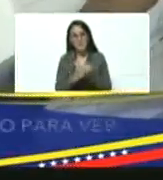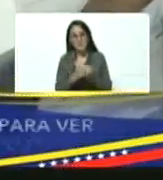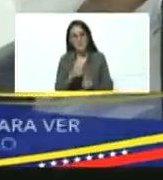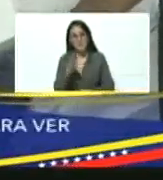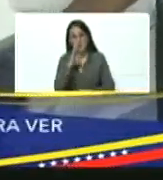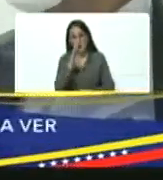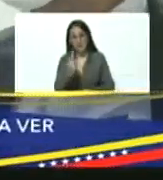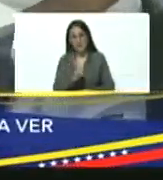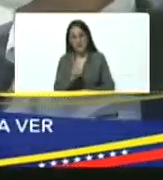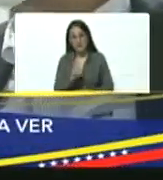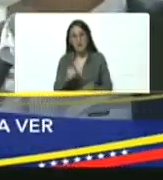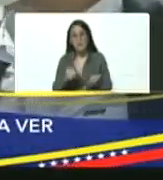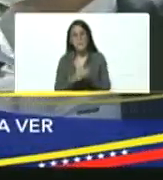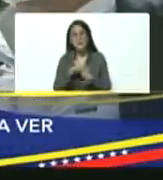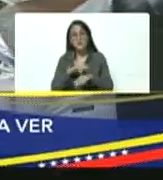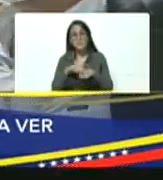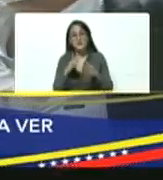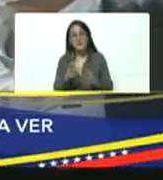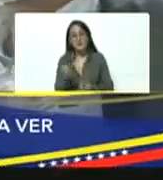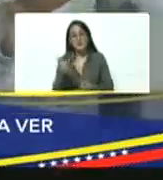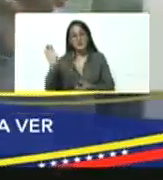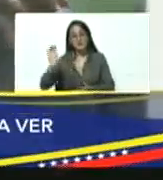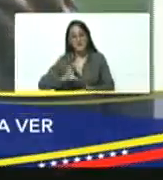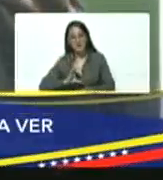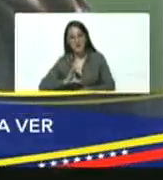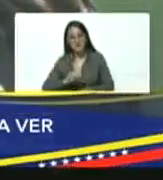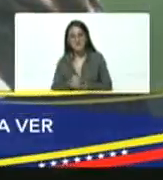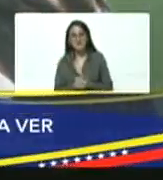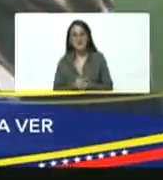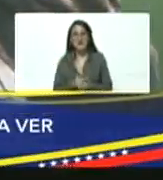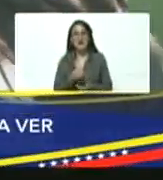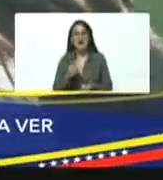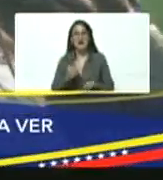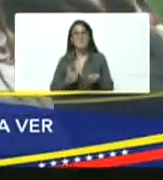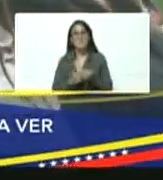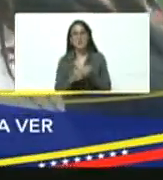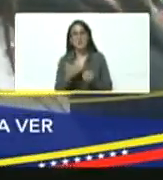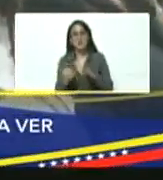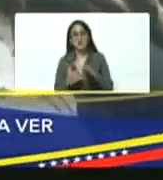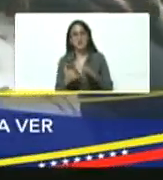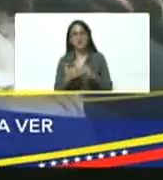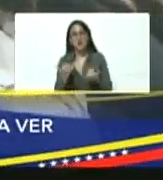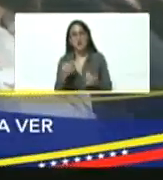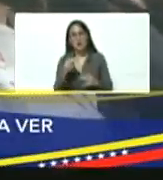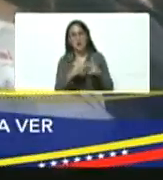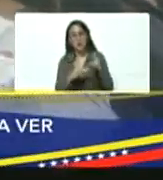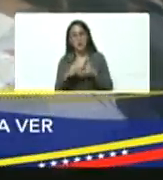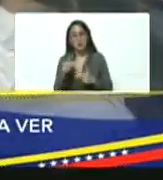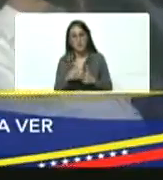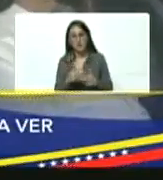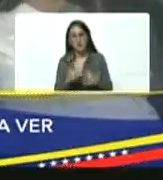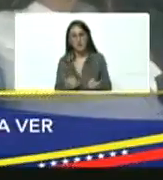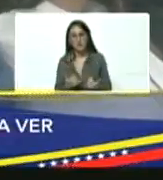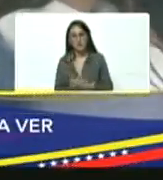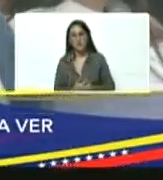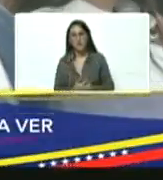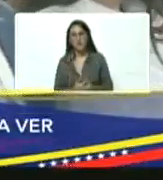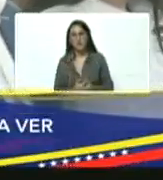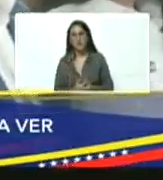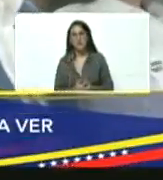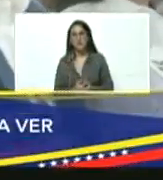Venezuela, con el apoyo del Ministerio de Finanzas, con el apoyo de las instituciones, vayamos construyendo